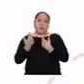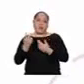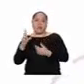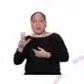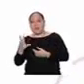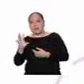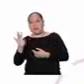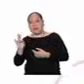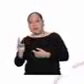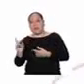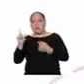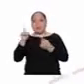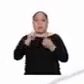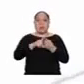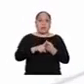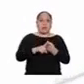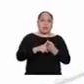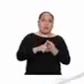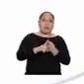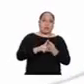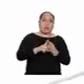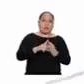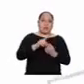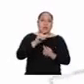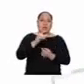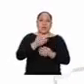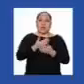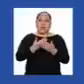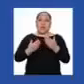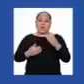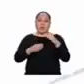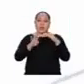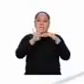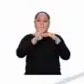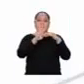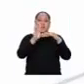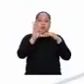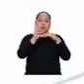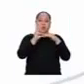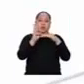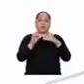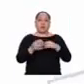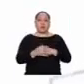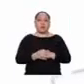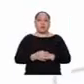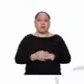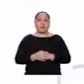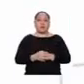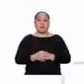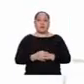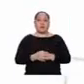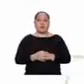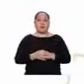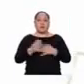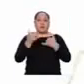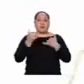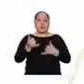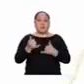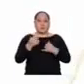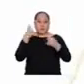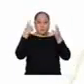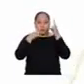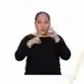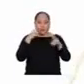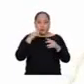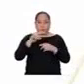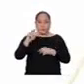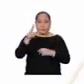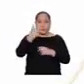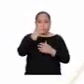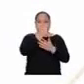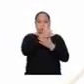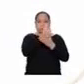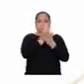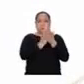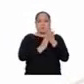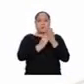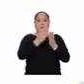37 años hasta antes de 46. Ahora nos toca ver la tercera